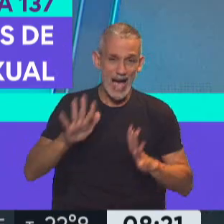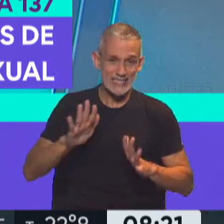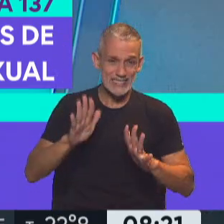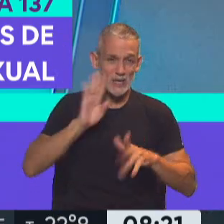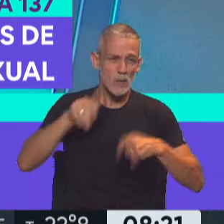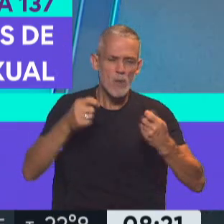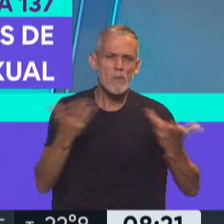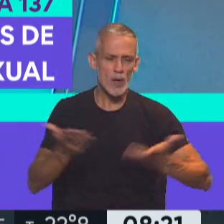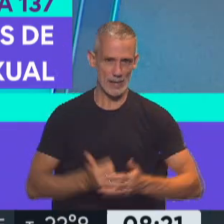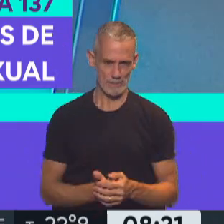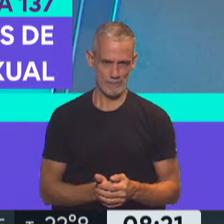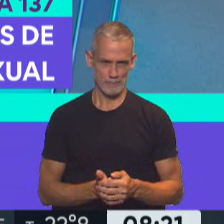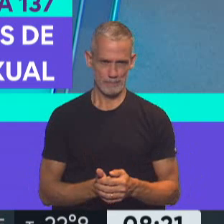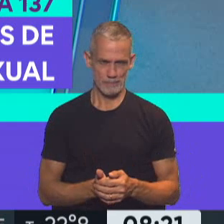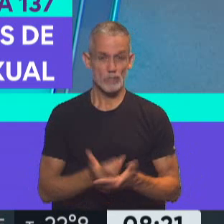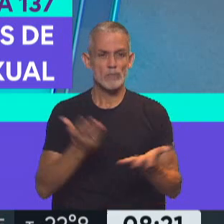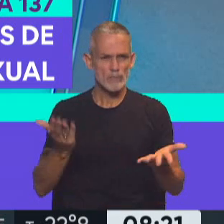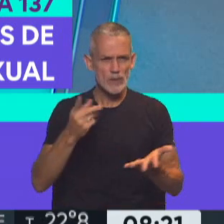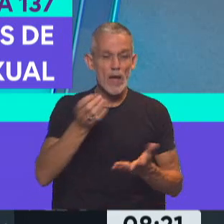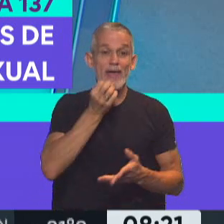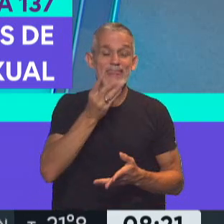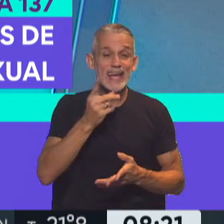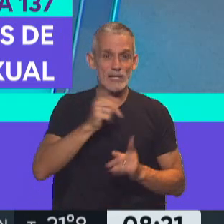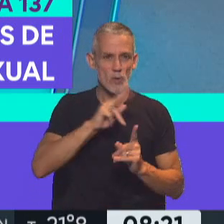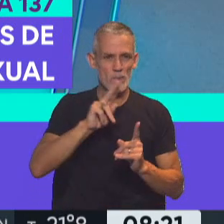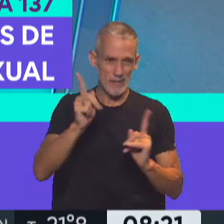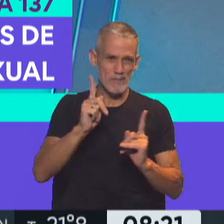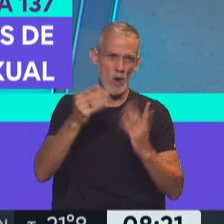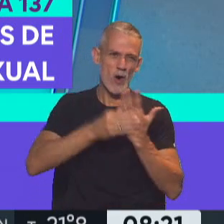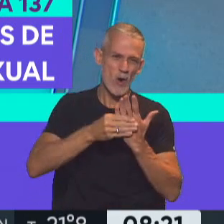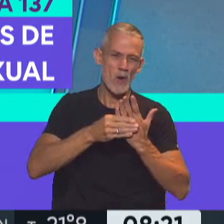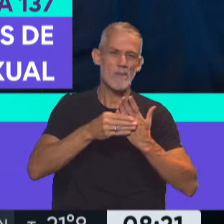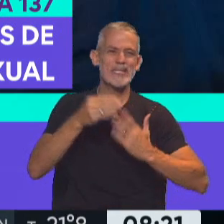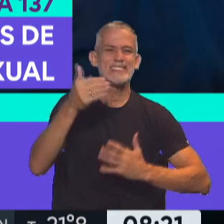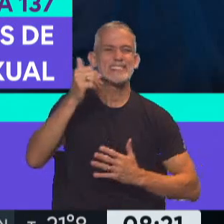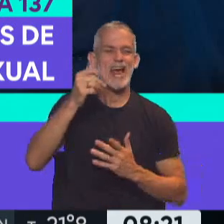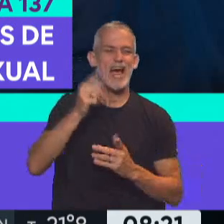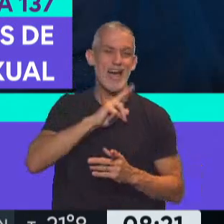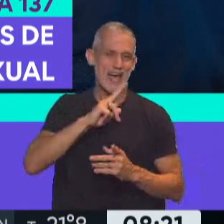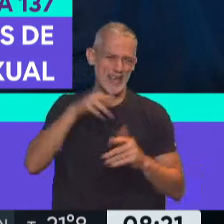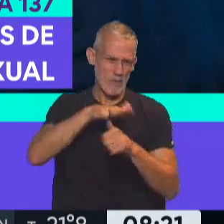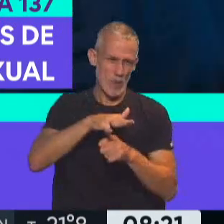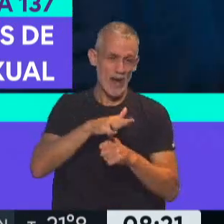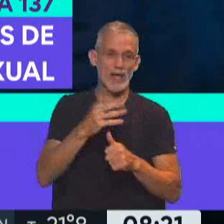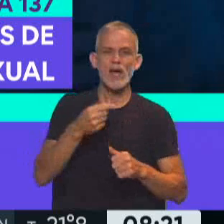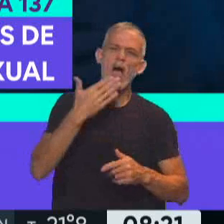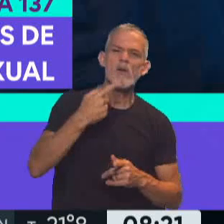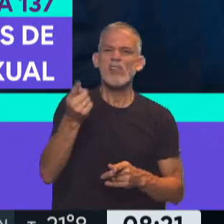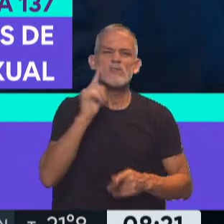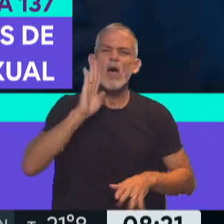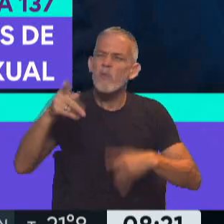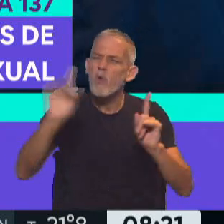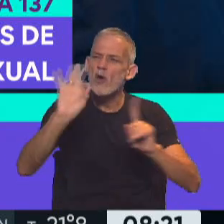está diciendo Néstor, justamente la declaración de la ministra que dijo, a los varones se les enseña que si no quieren sexo son cagones o